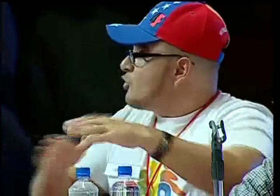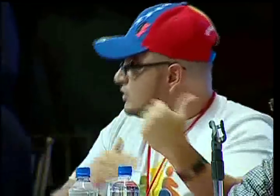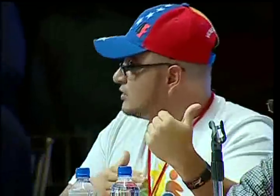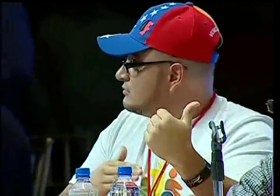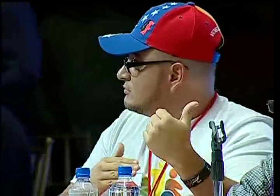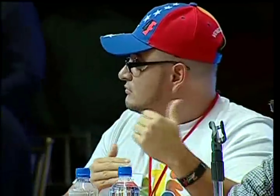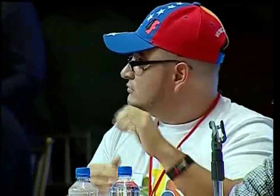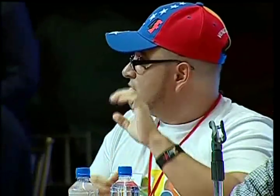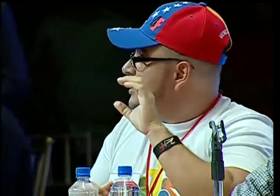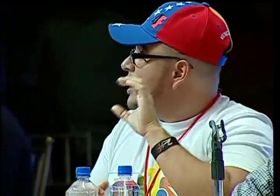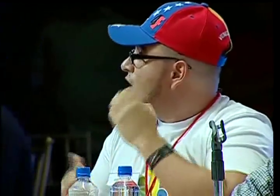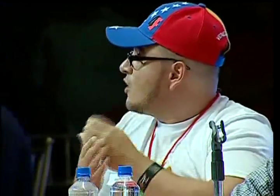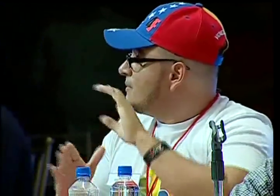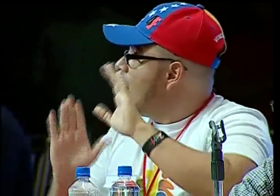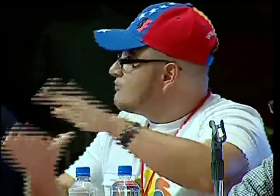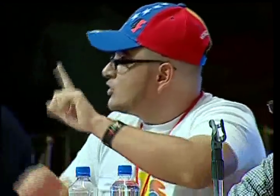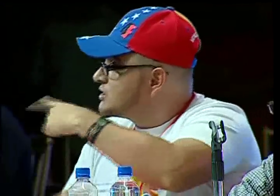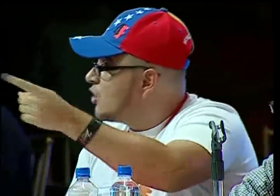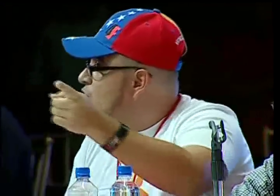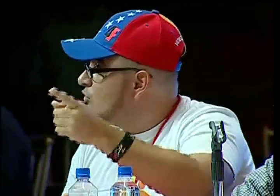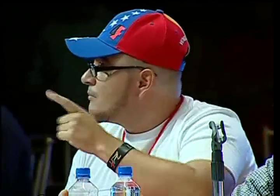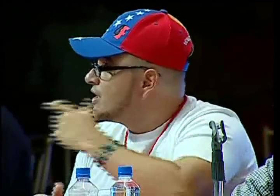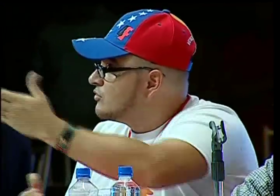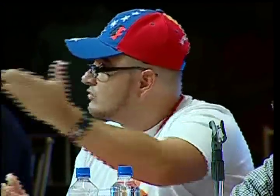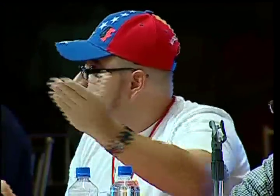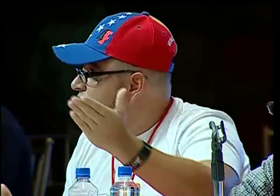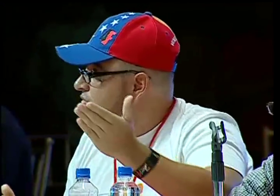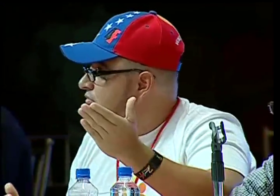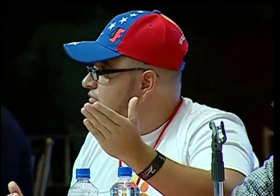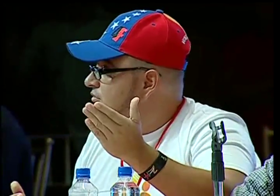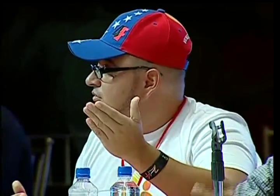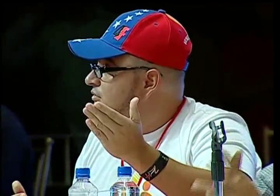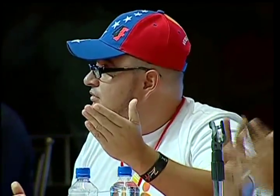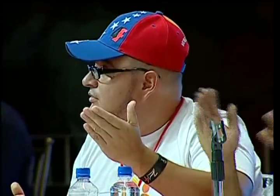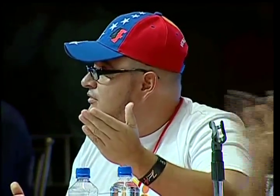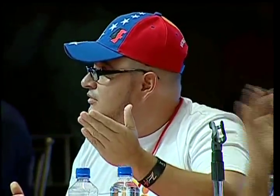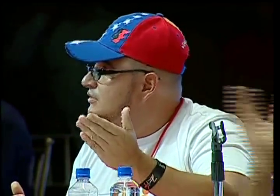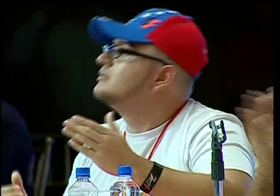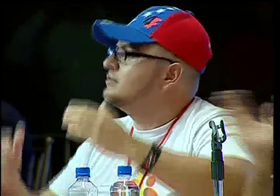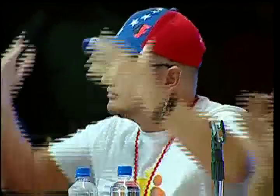nos comprometemos a apoyarlo a usted. ¿Sí o no?